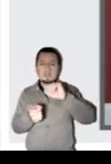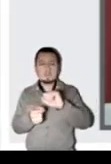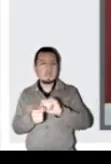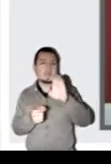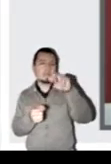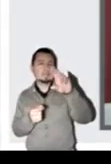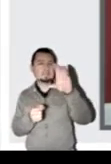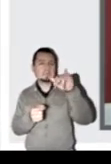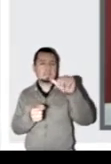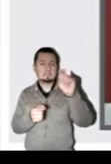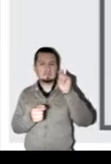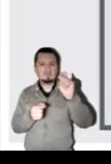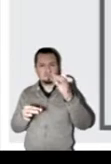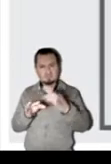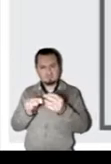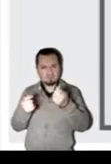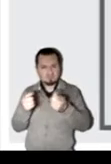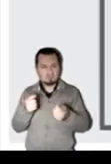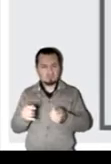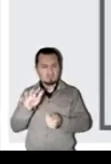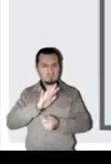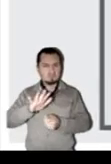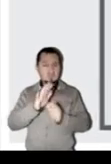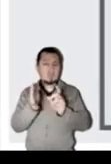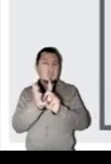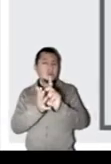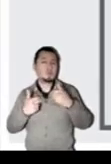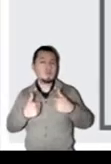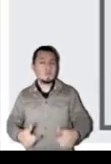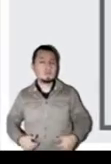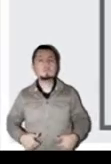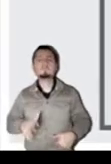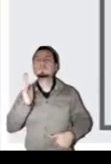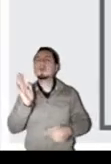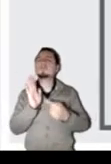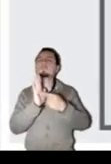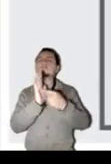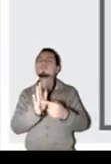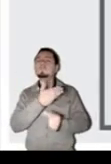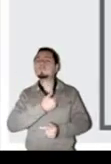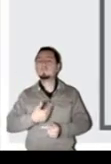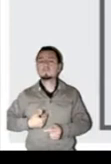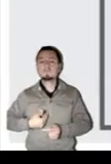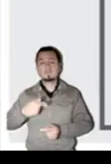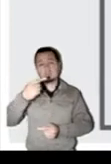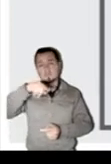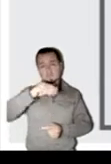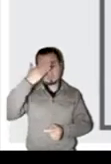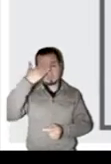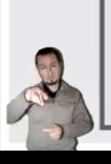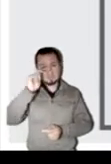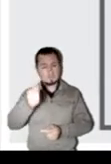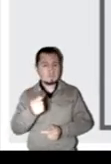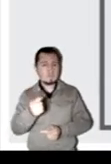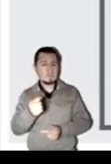tiene que ver con el cumplimiento de las recomendaciones en materia de derechos humanos y le presentamos al presidente el resumen en resumen básicamente